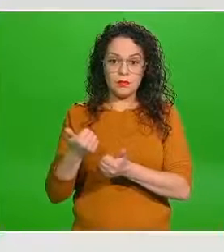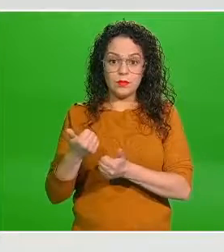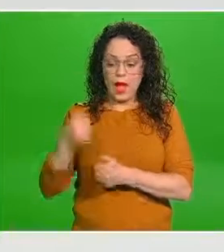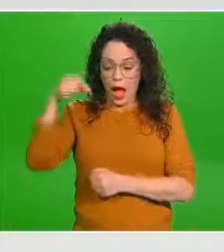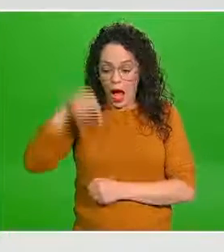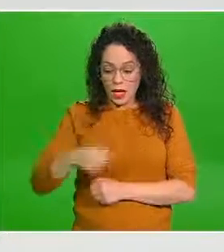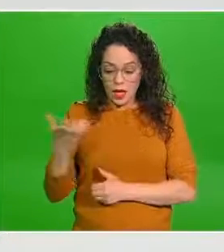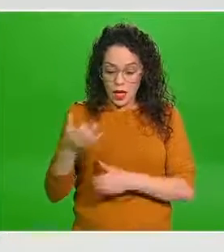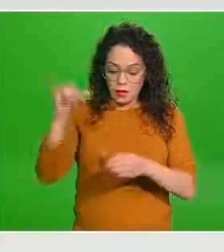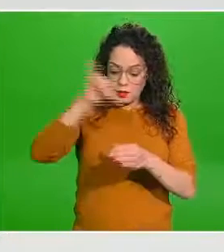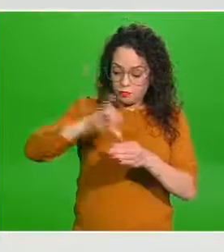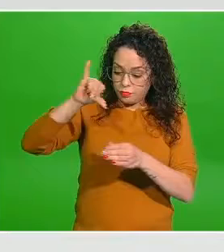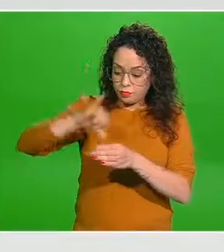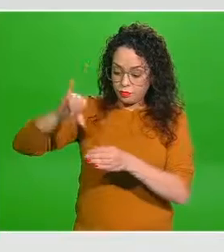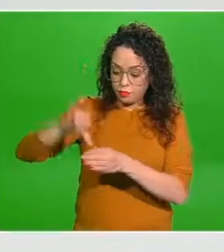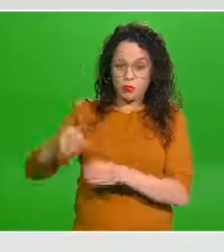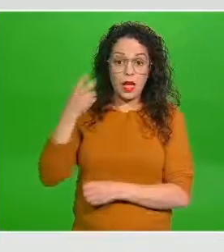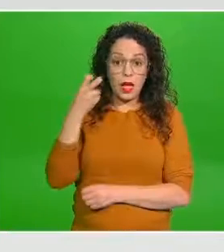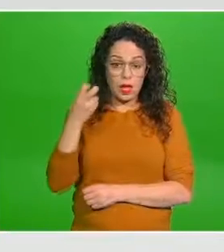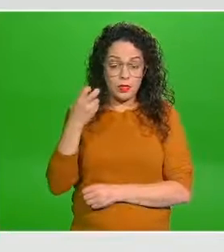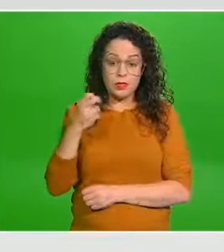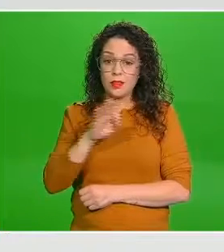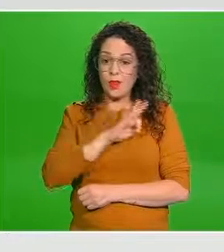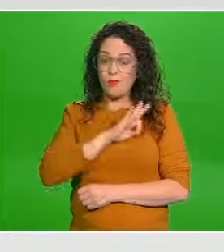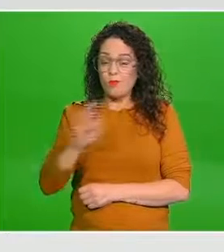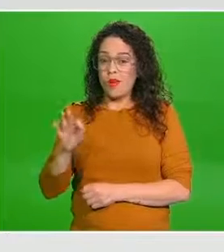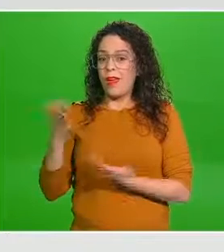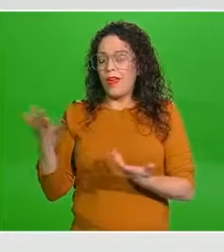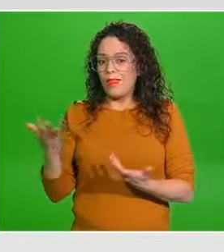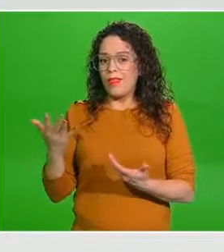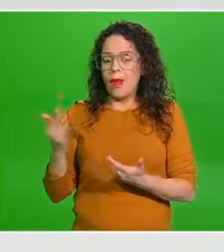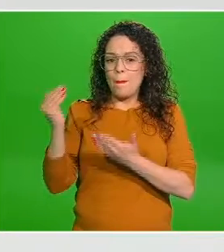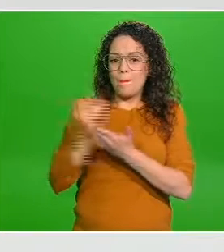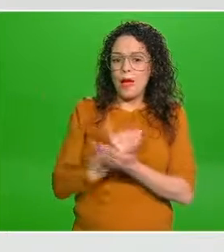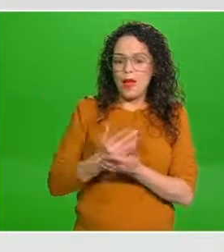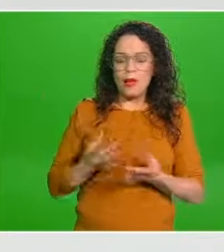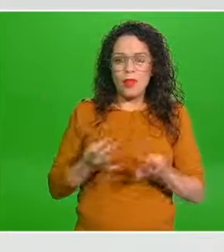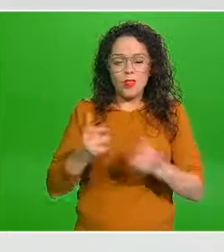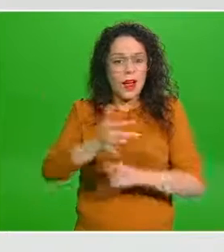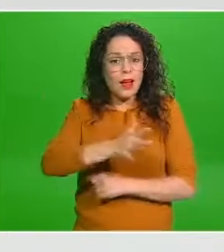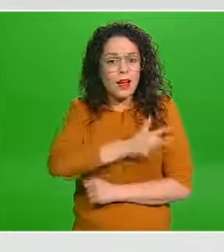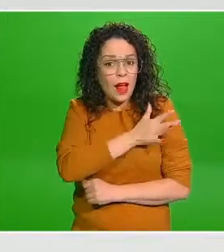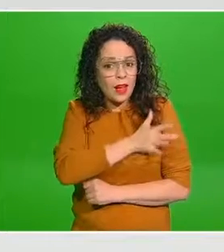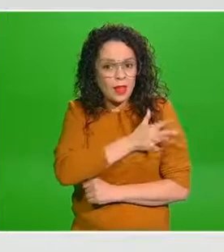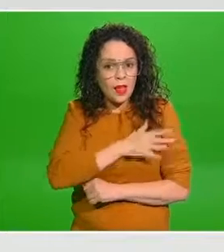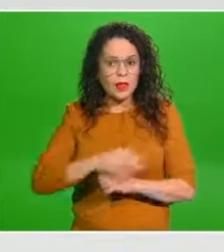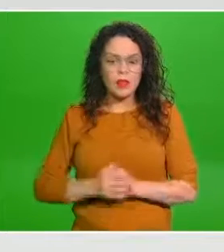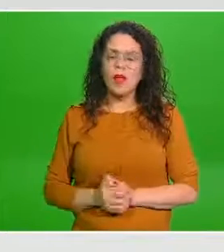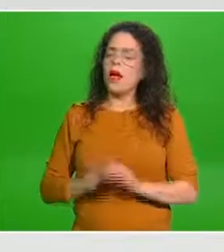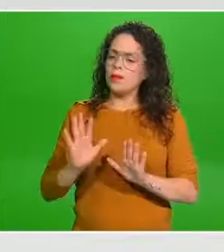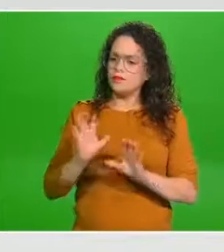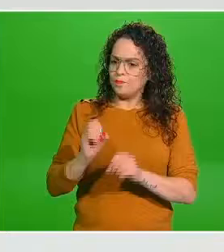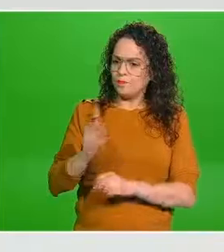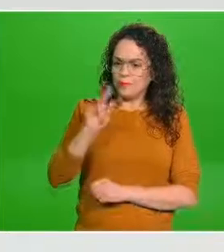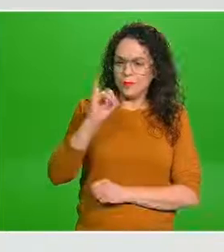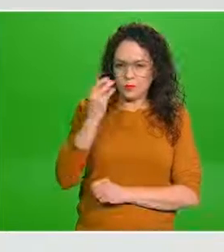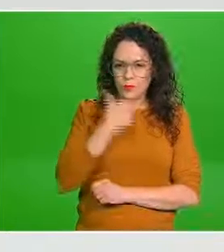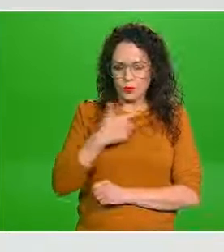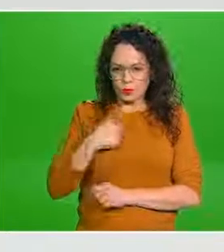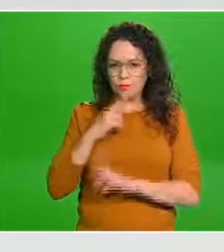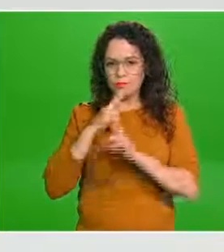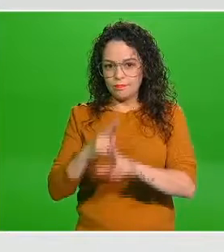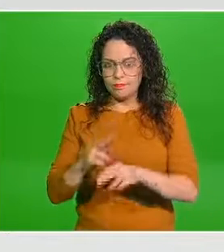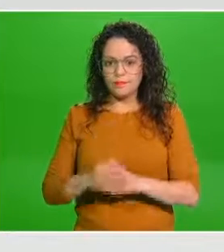Con mucho gusto, estimado Arturo, claro que sí. Retomamos algunos puntos que se comentaron durante la semana. De hecho, por